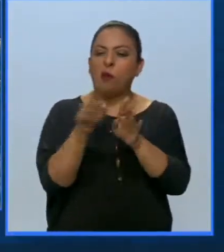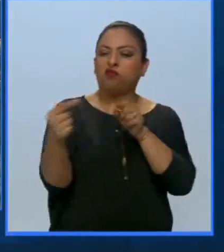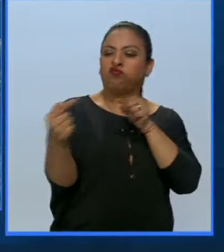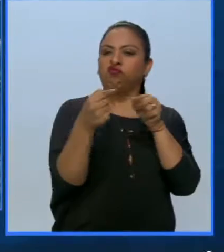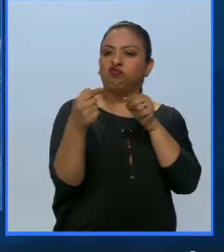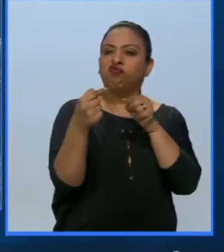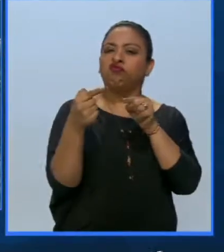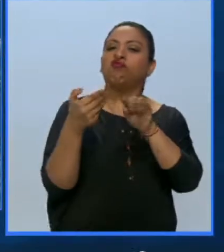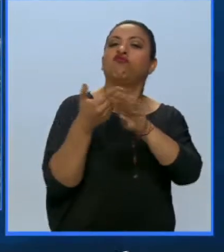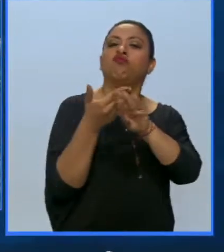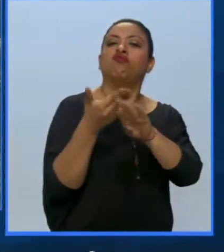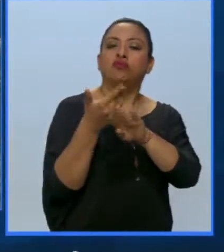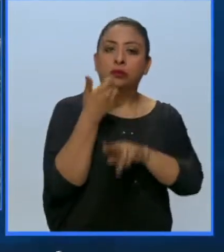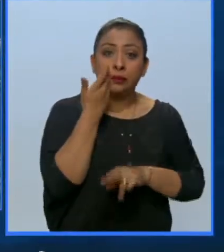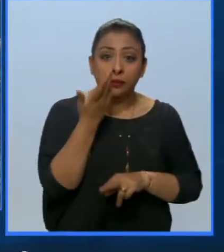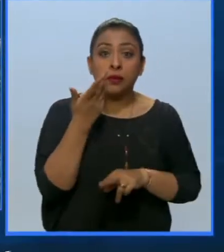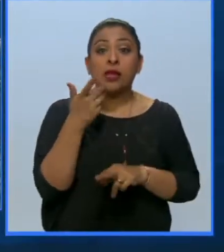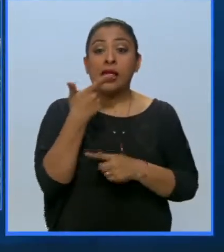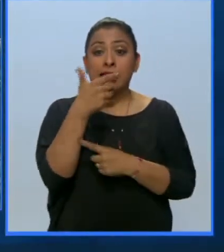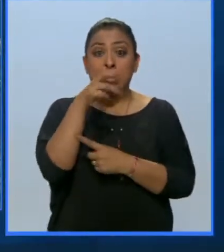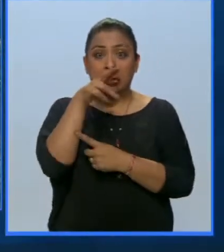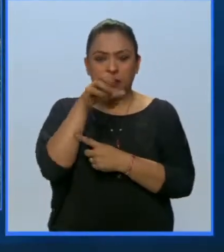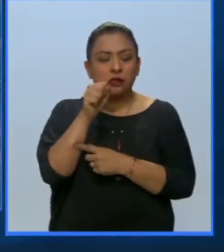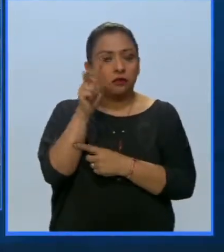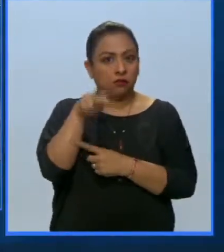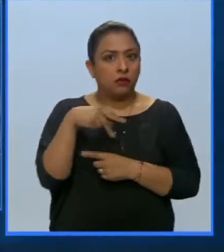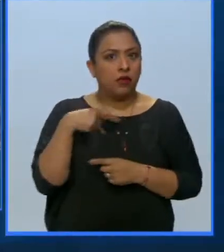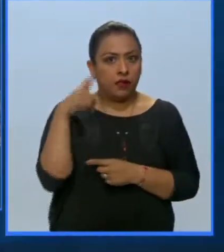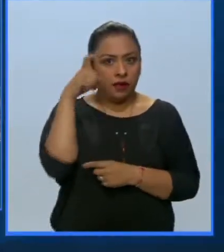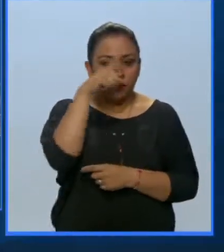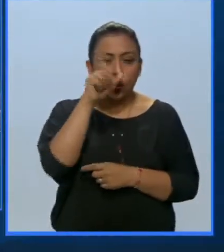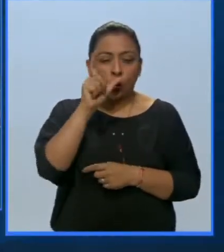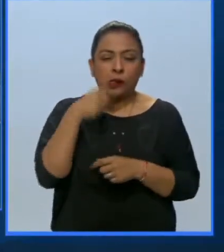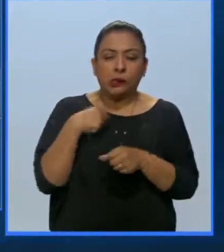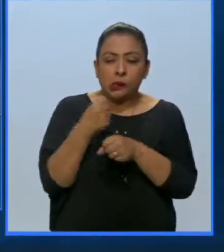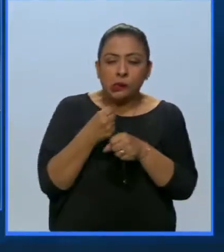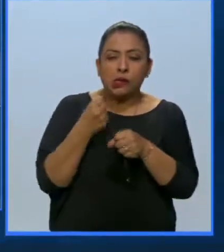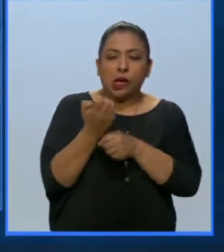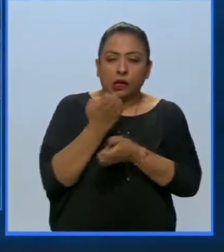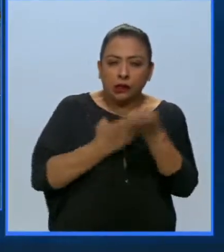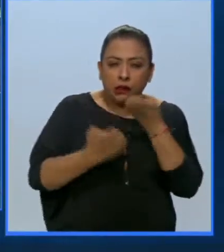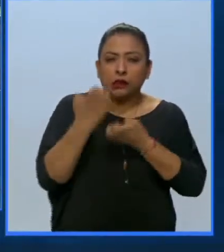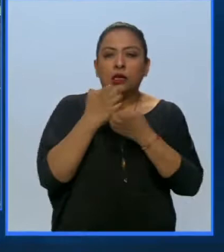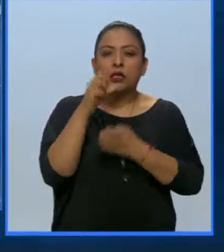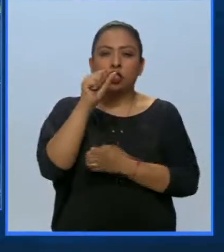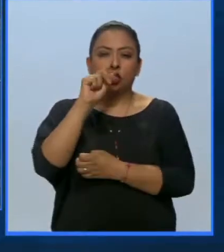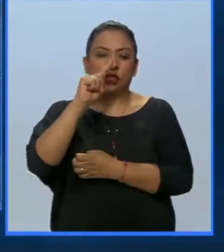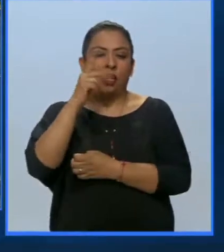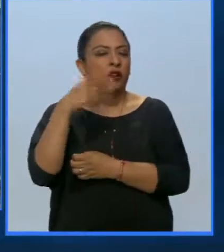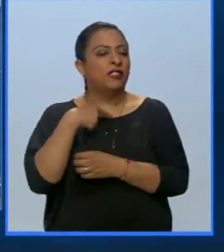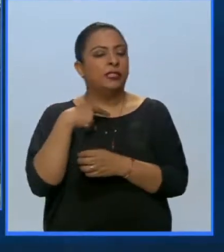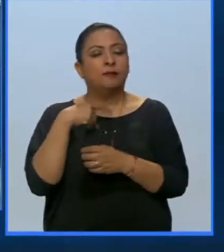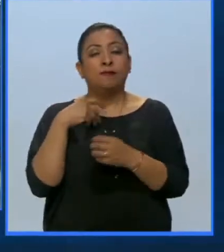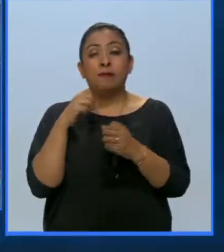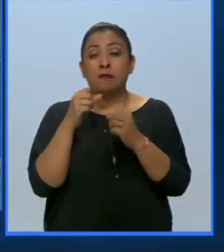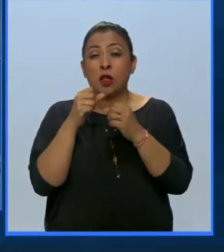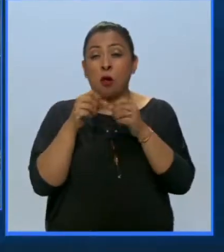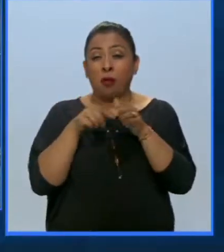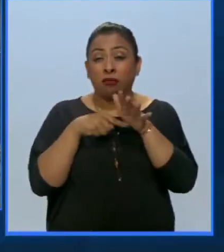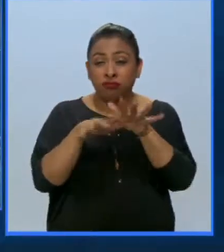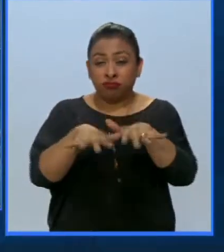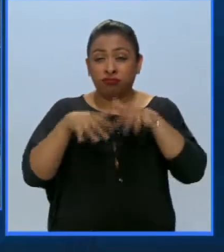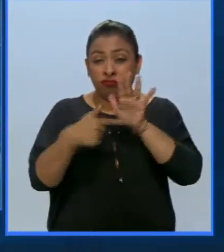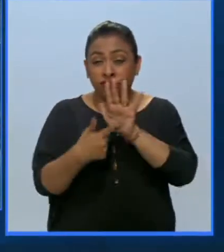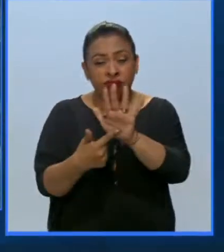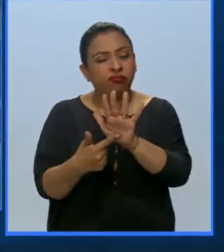una provocación. Su génesis fue compleja. Durante los ensayos, Shostakovich canceló el estreno debido a los ataques del